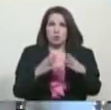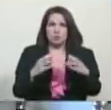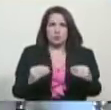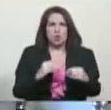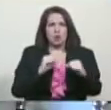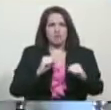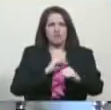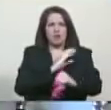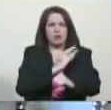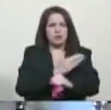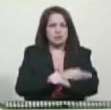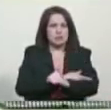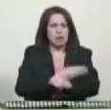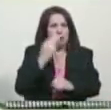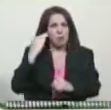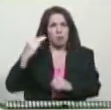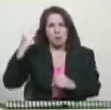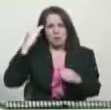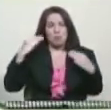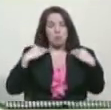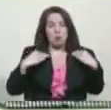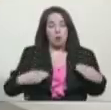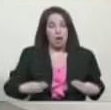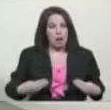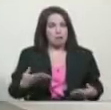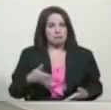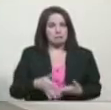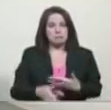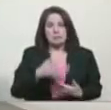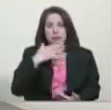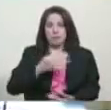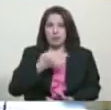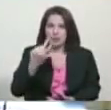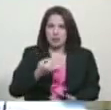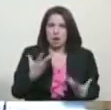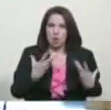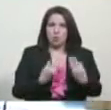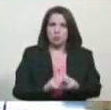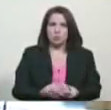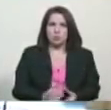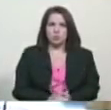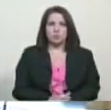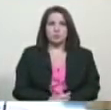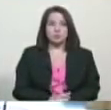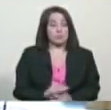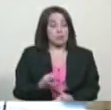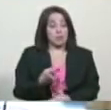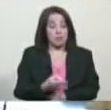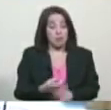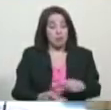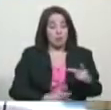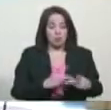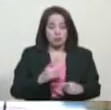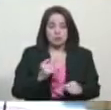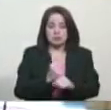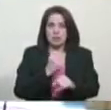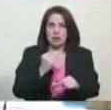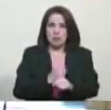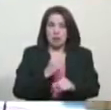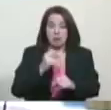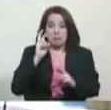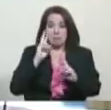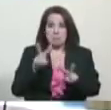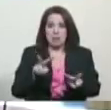fuerza moral que nos acompaña, con la fuerza de la verdad que nos acompaña, a producir, a trabajar y a ver los